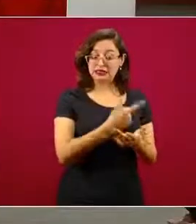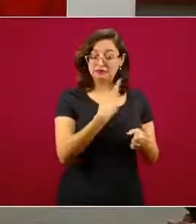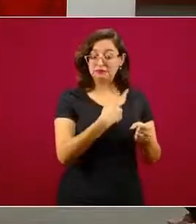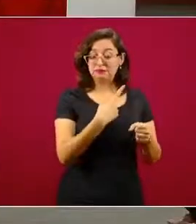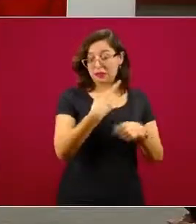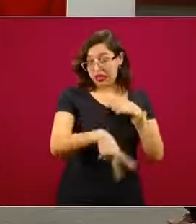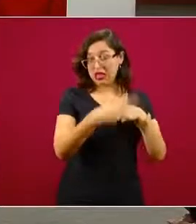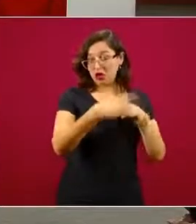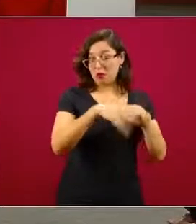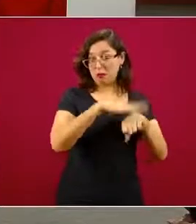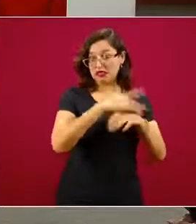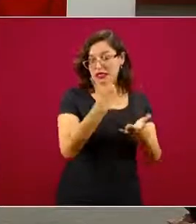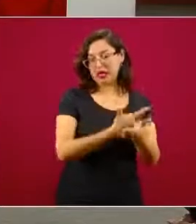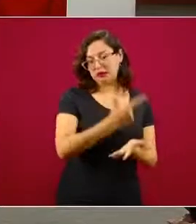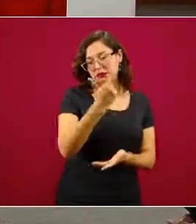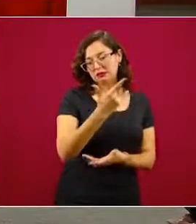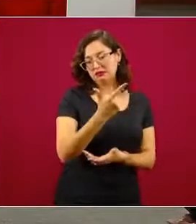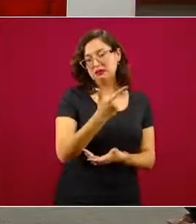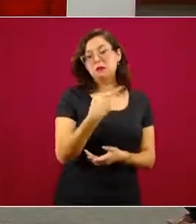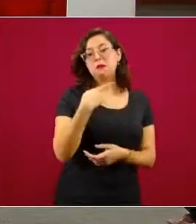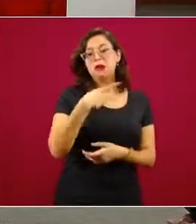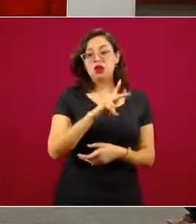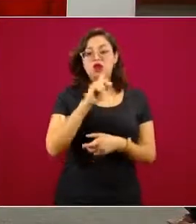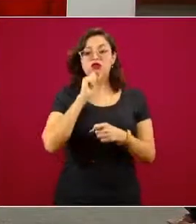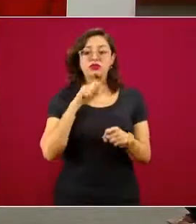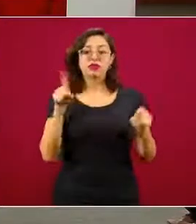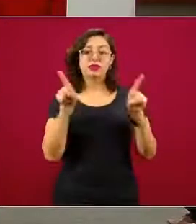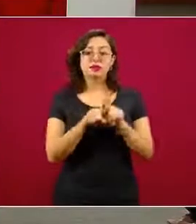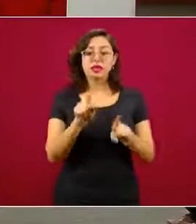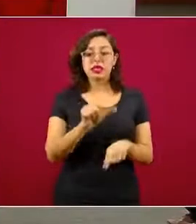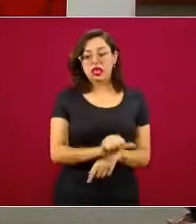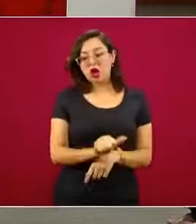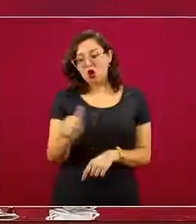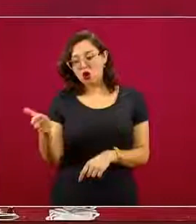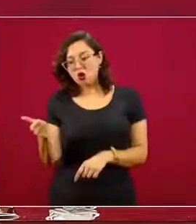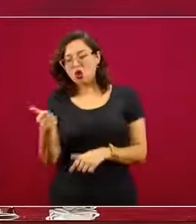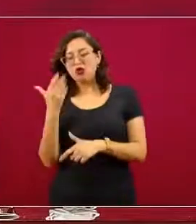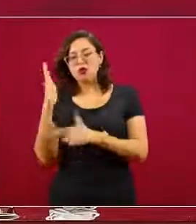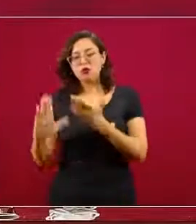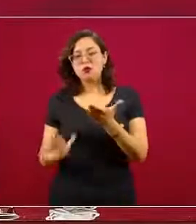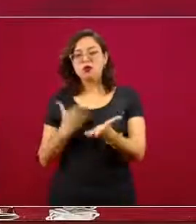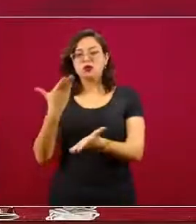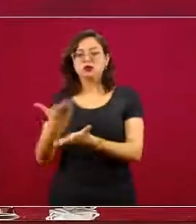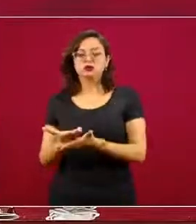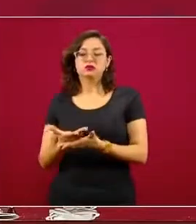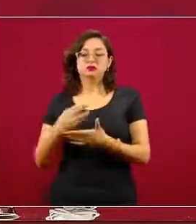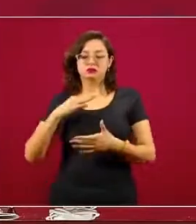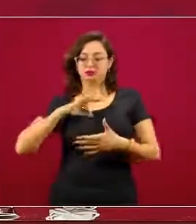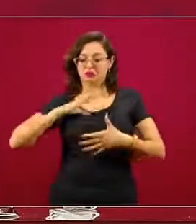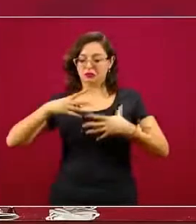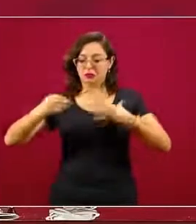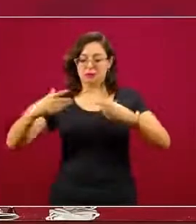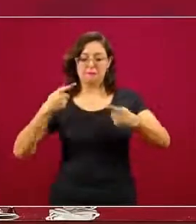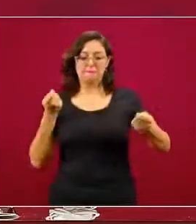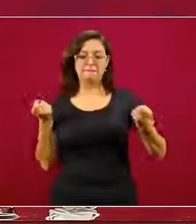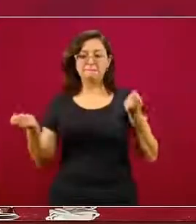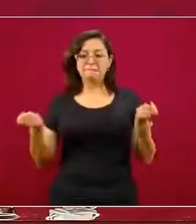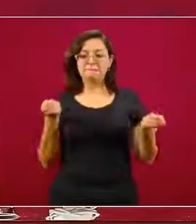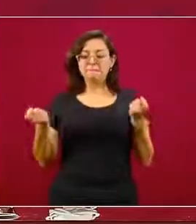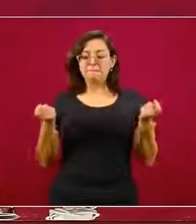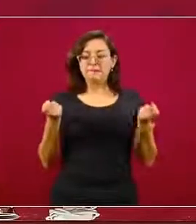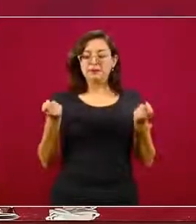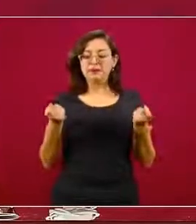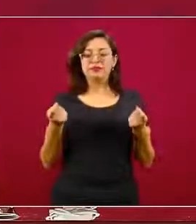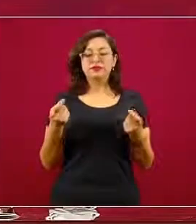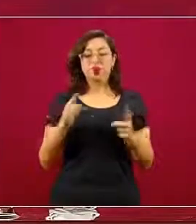suena lógico, pero existe la otra perspectiva que es la aspiración de controlar la epidemia. Estos